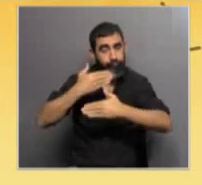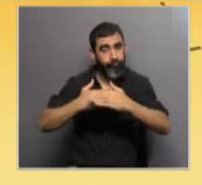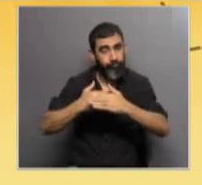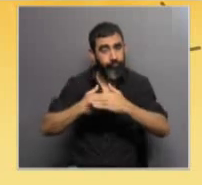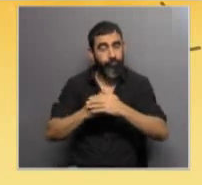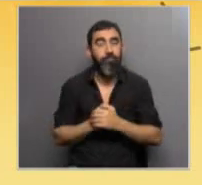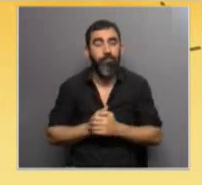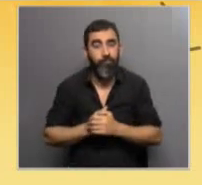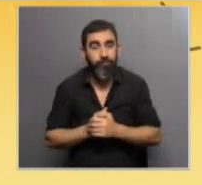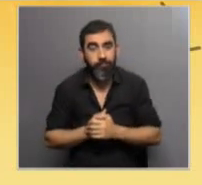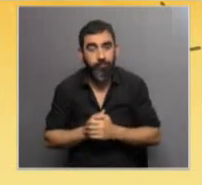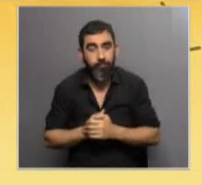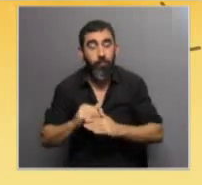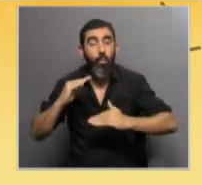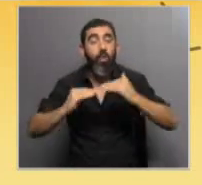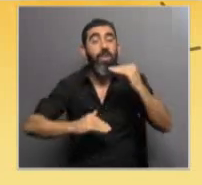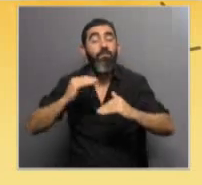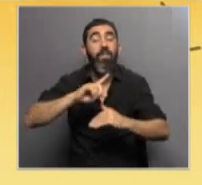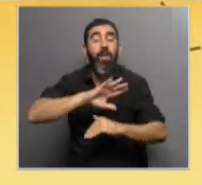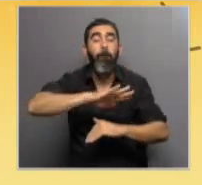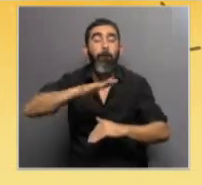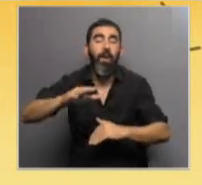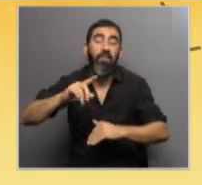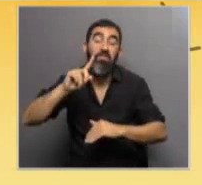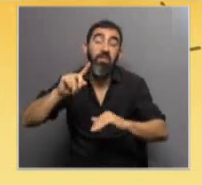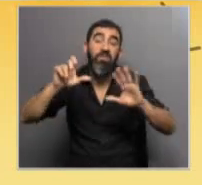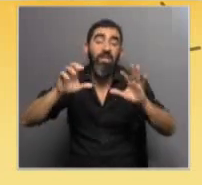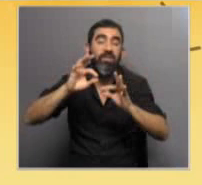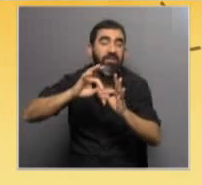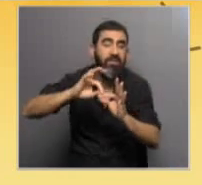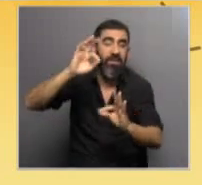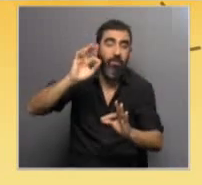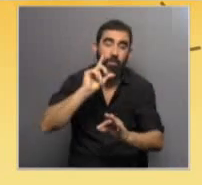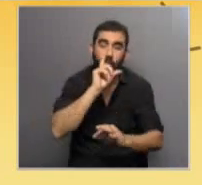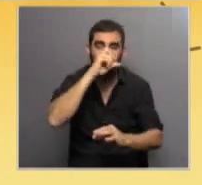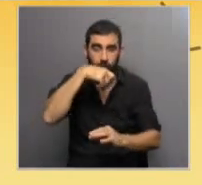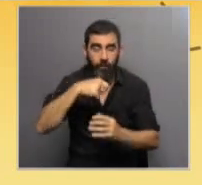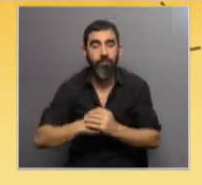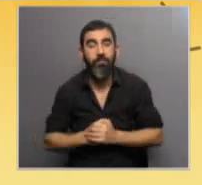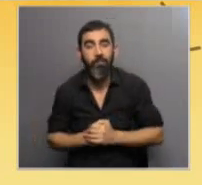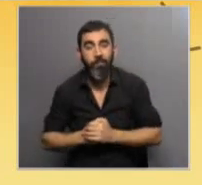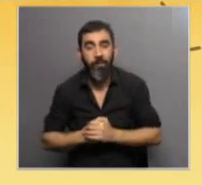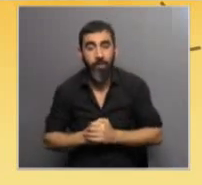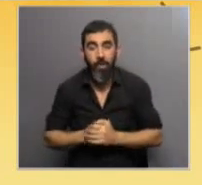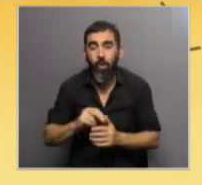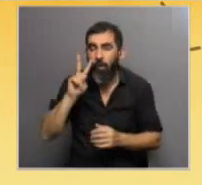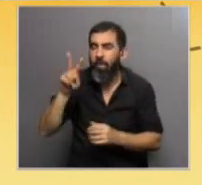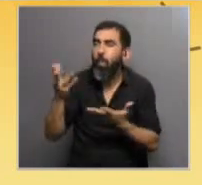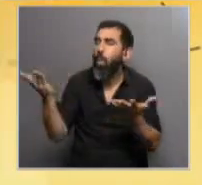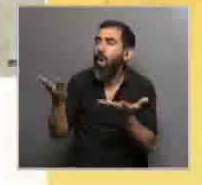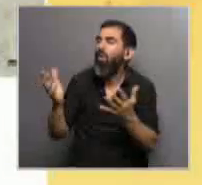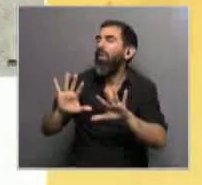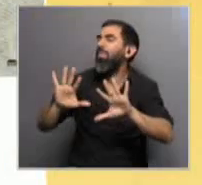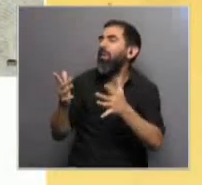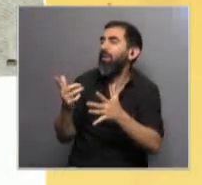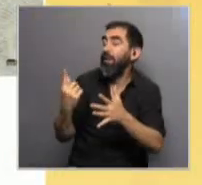para la subida del nivel del mar que han sido del orden de 16 centímetros en montevideo contamos a la gente que lo que estamos viendo en pantalla es un